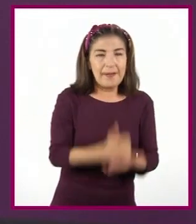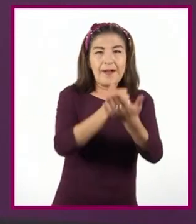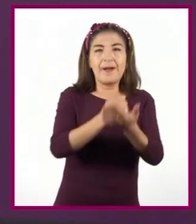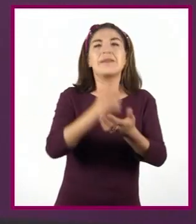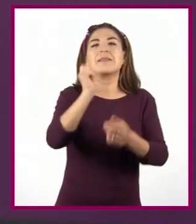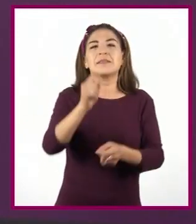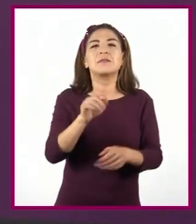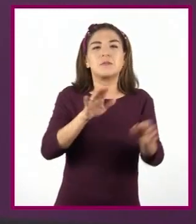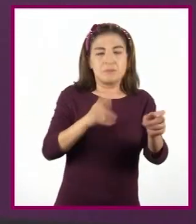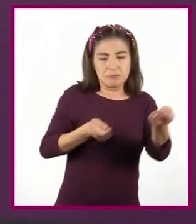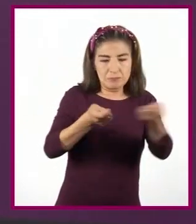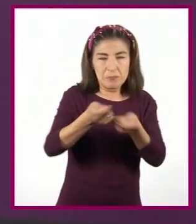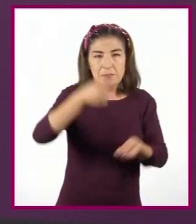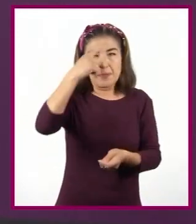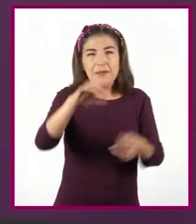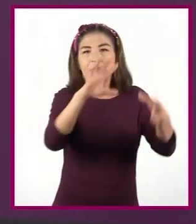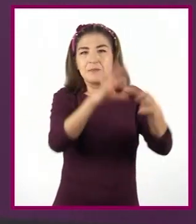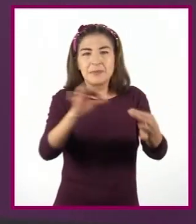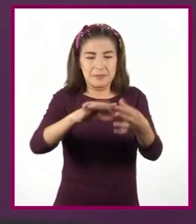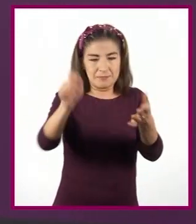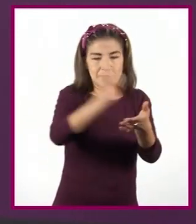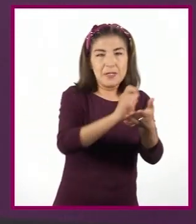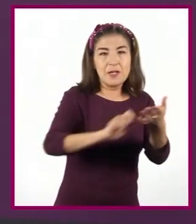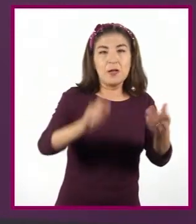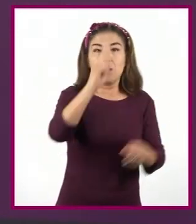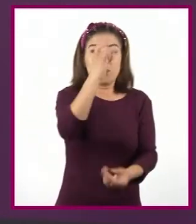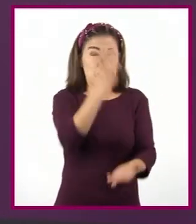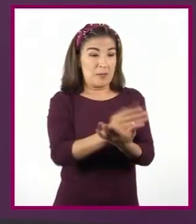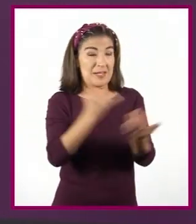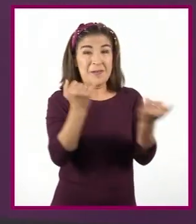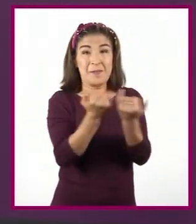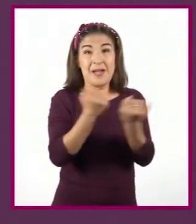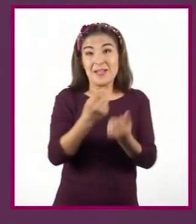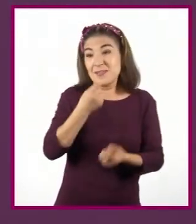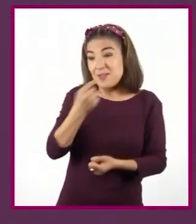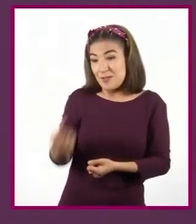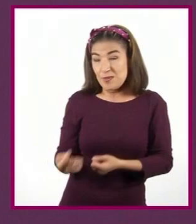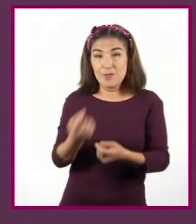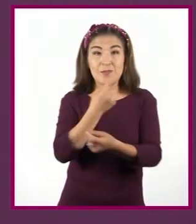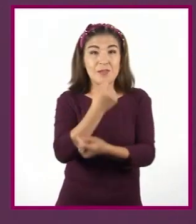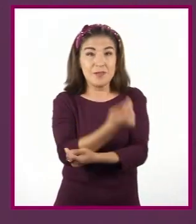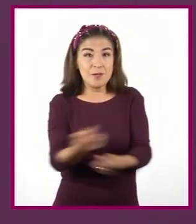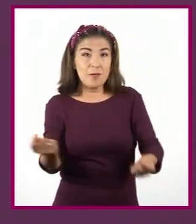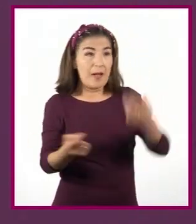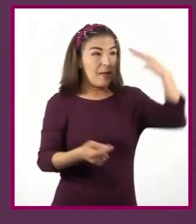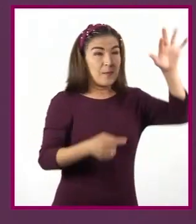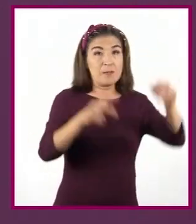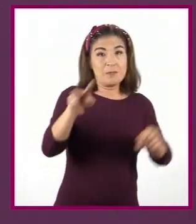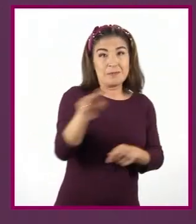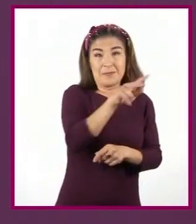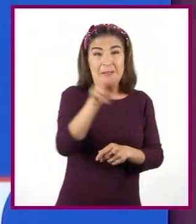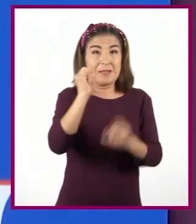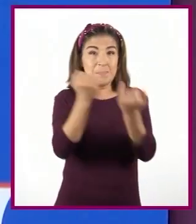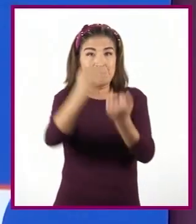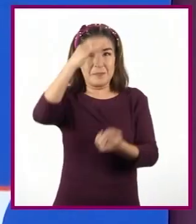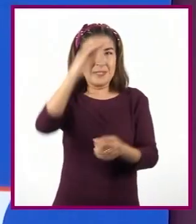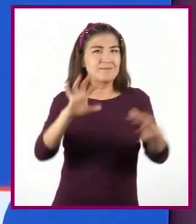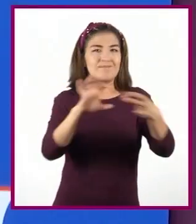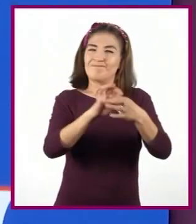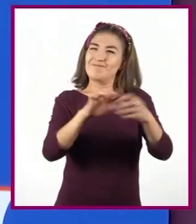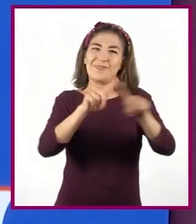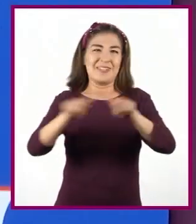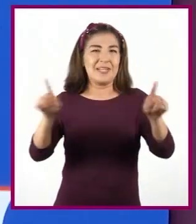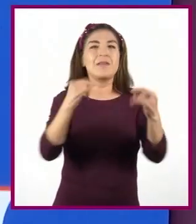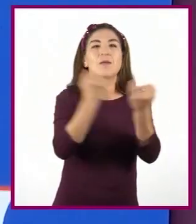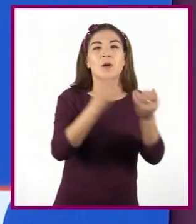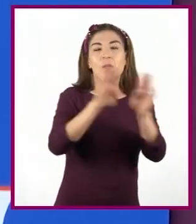las estrategias narrativas, pues no habla y piensa igual un niño que un adulto, ni se pueden usar las mismas estrategias en un cuento de hadas